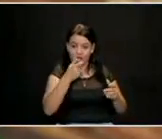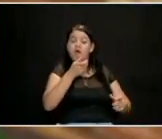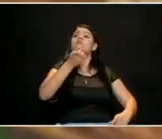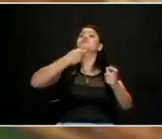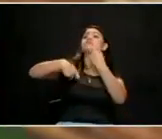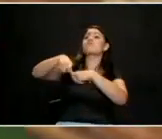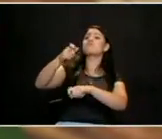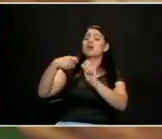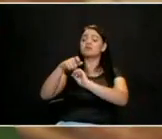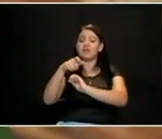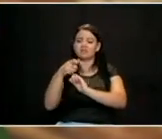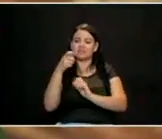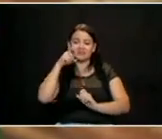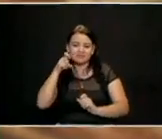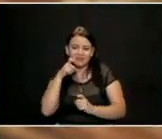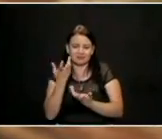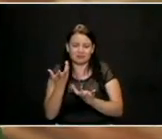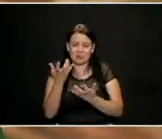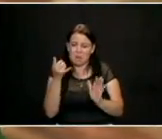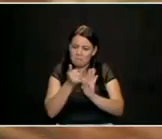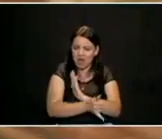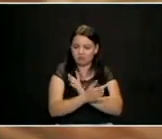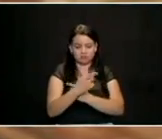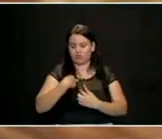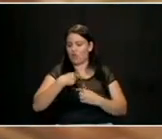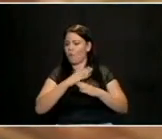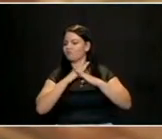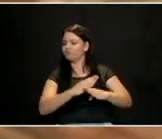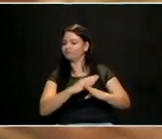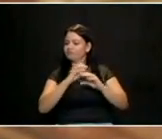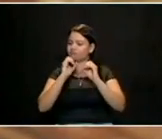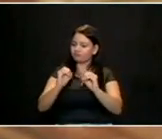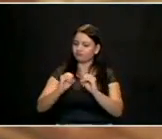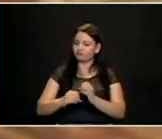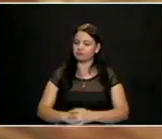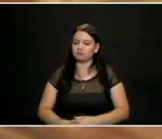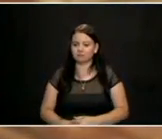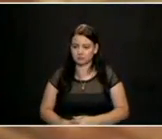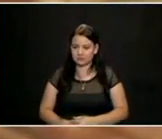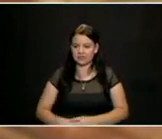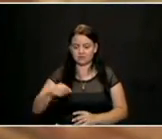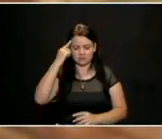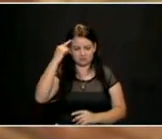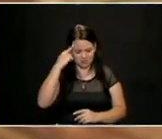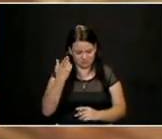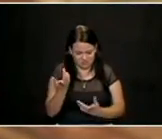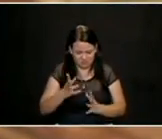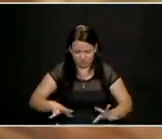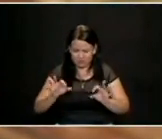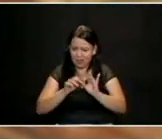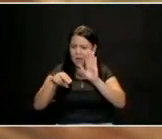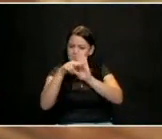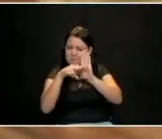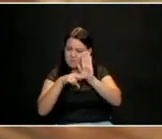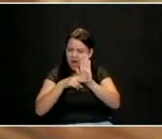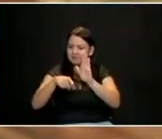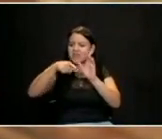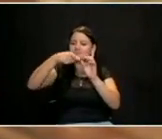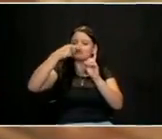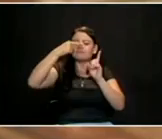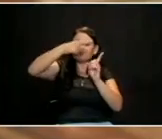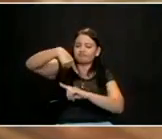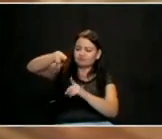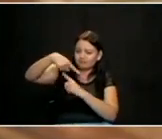cómo se logra? Primero está el clúster de turismo, está la política de turismo y además está el plan de turismo.